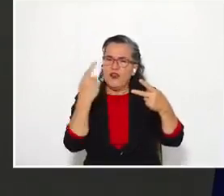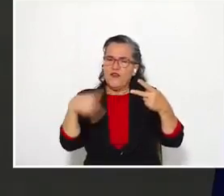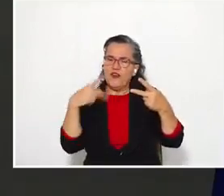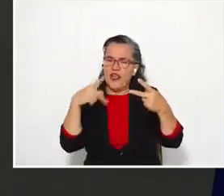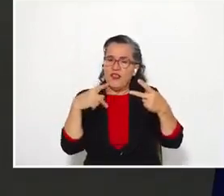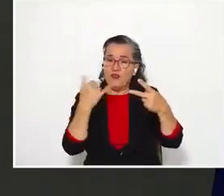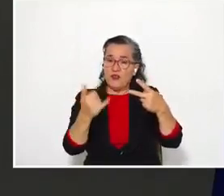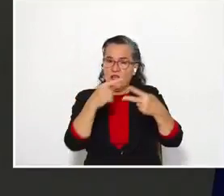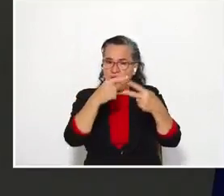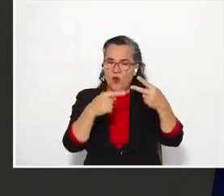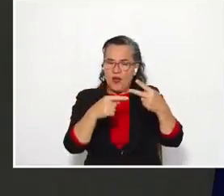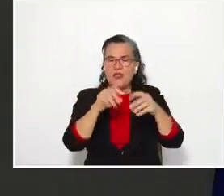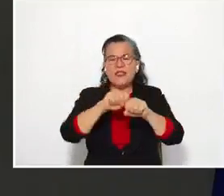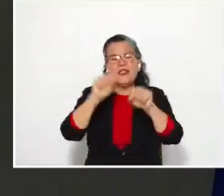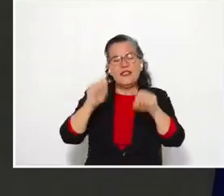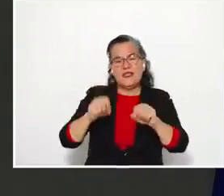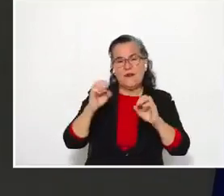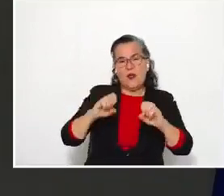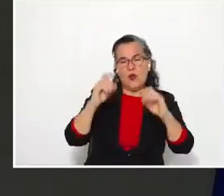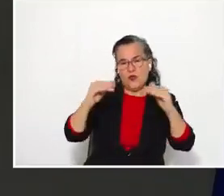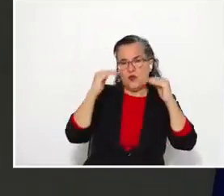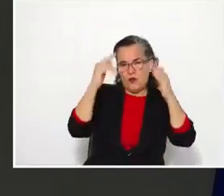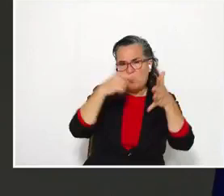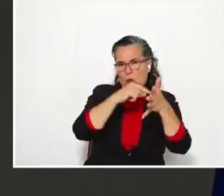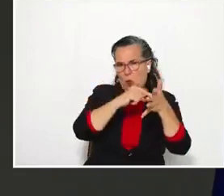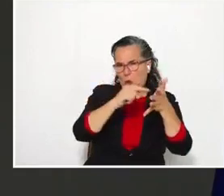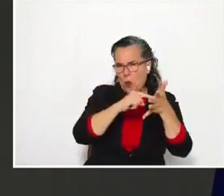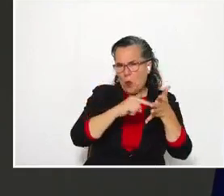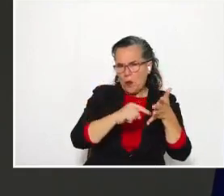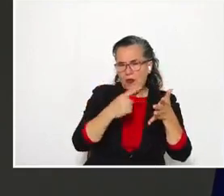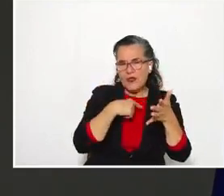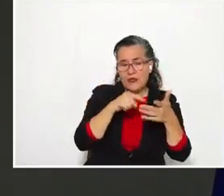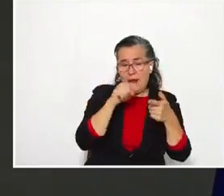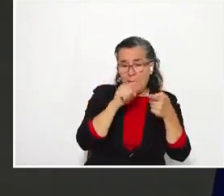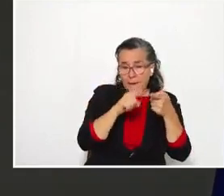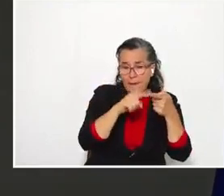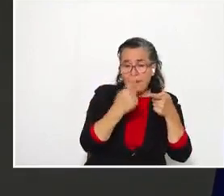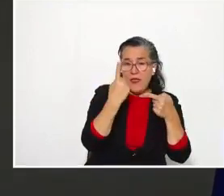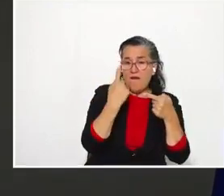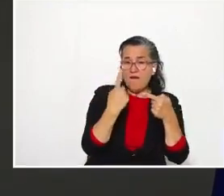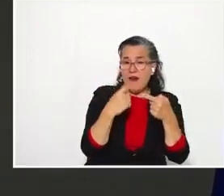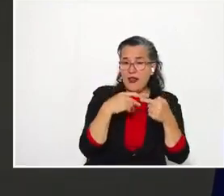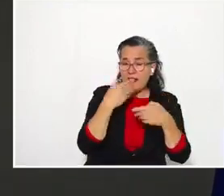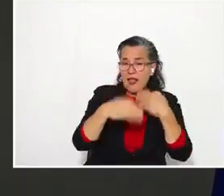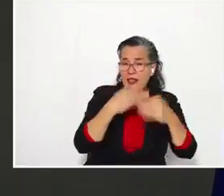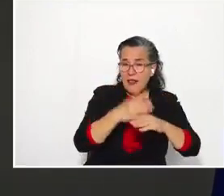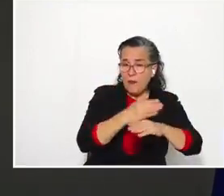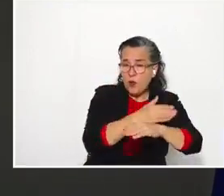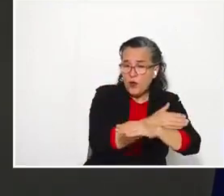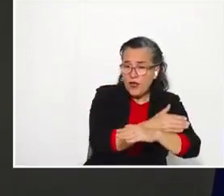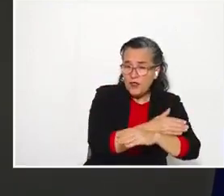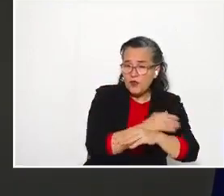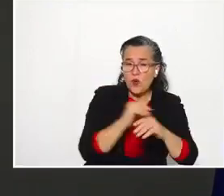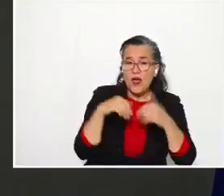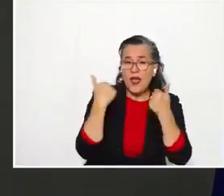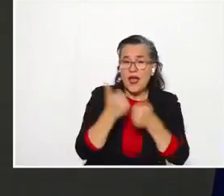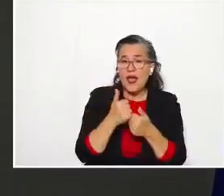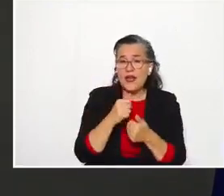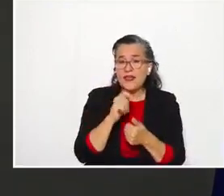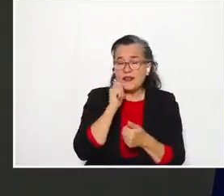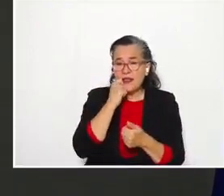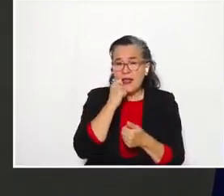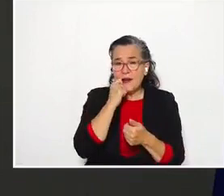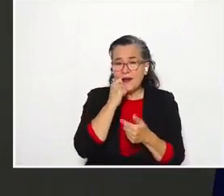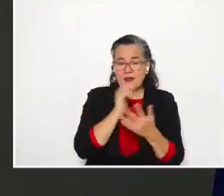educación superior. Destaca la falta de progreso en áreas claves, como el acceso, la